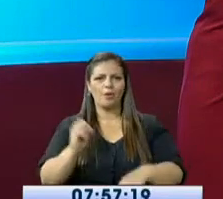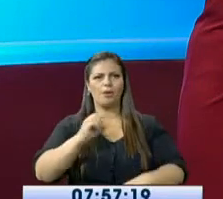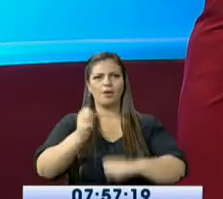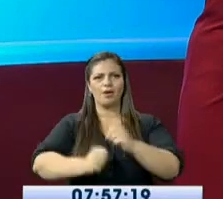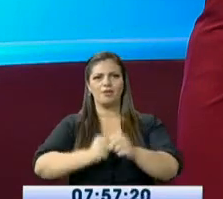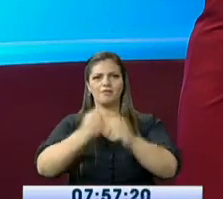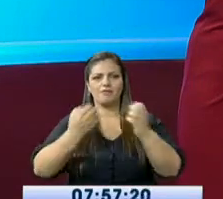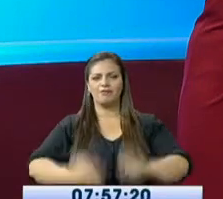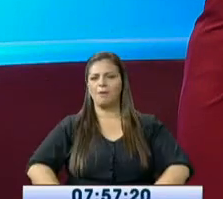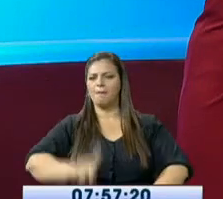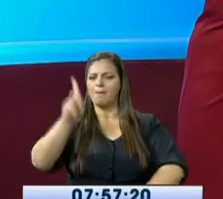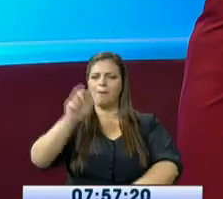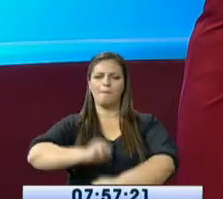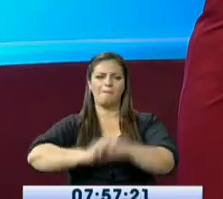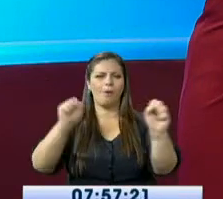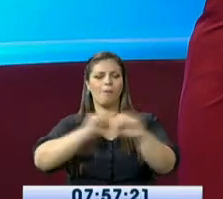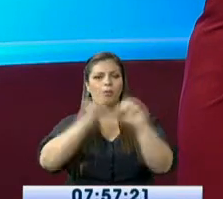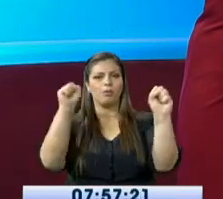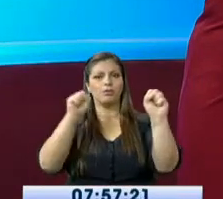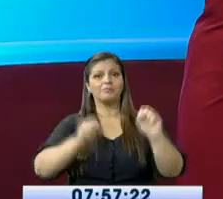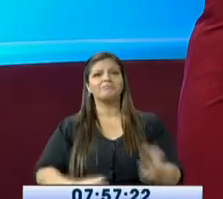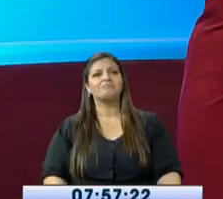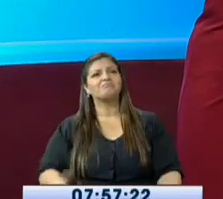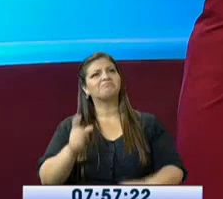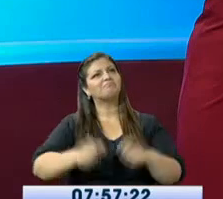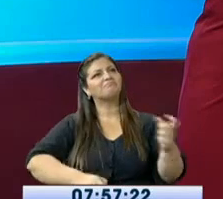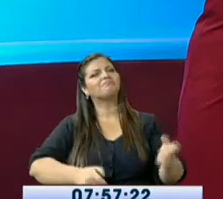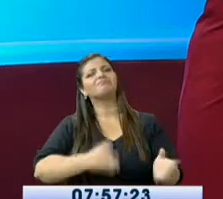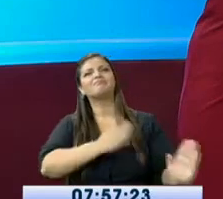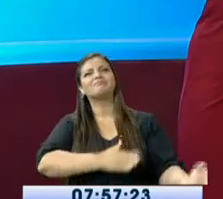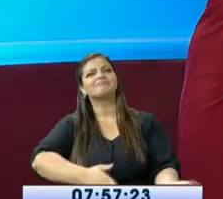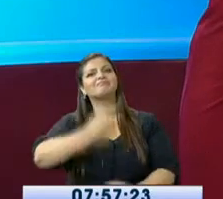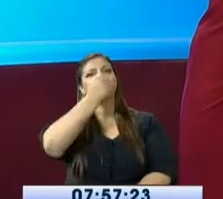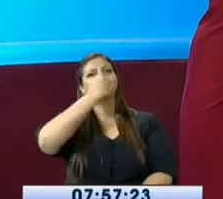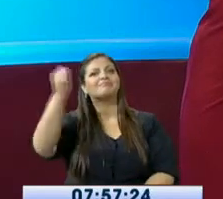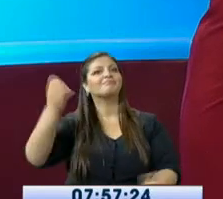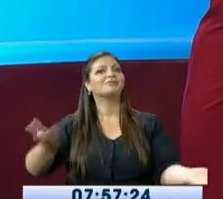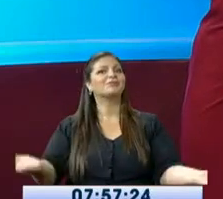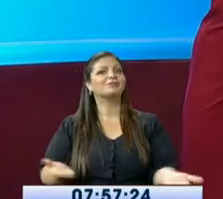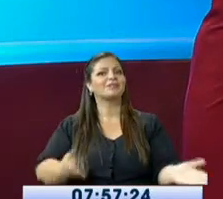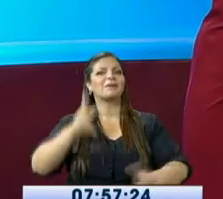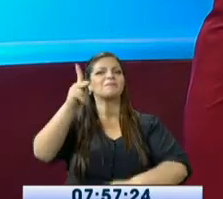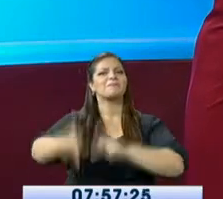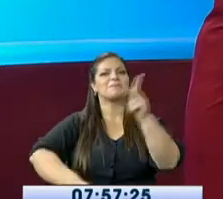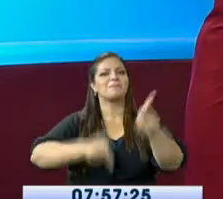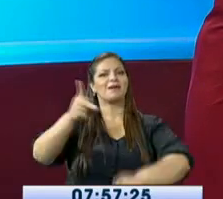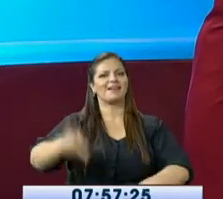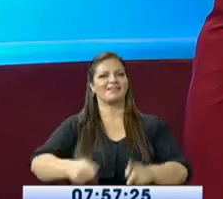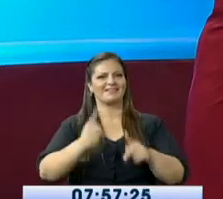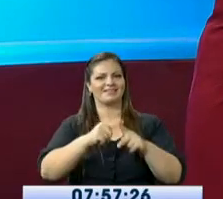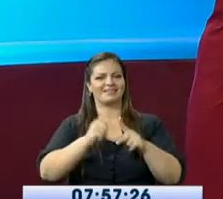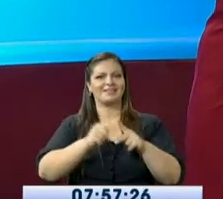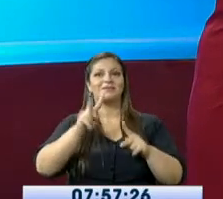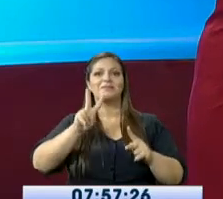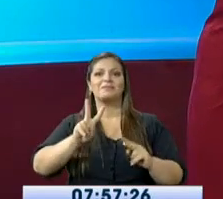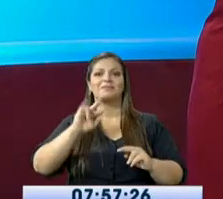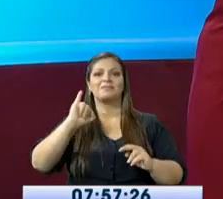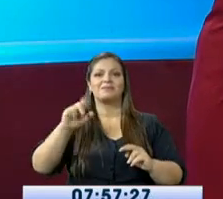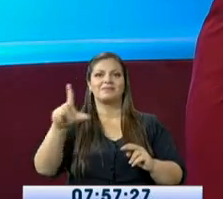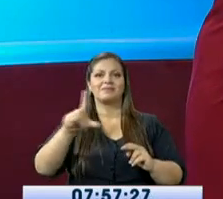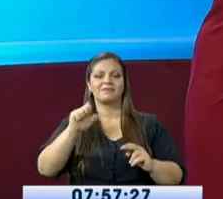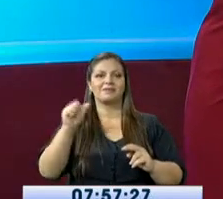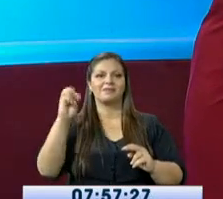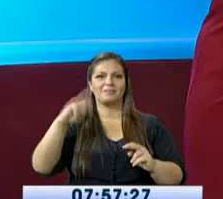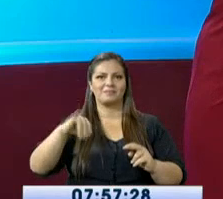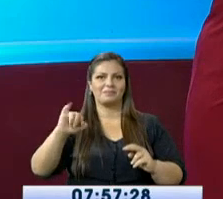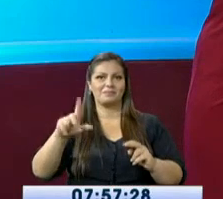y disfrutar de las diversas playas que existe en la provincia del Guayas. General Villamil y Playa Varadero, Enrique y amigos televidentes,